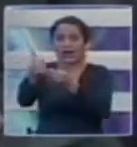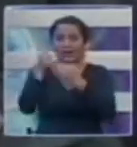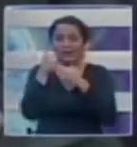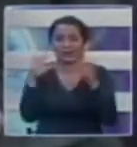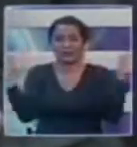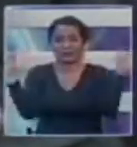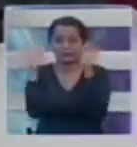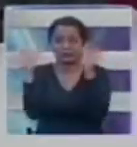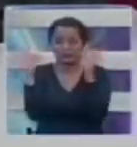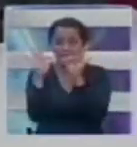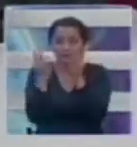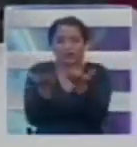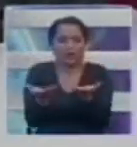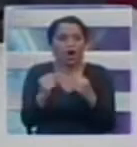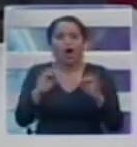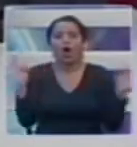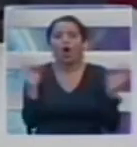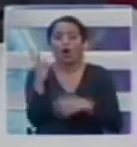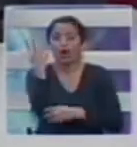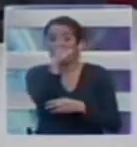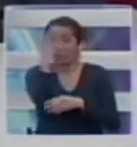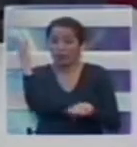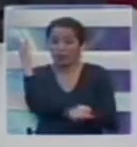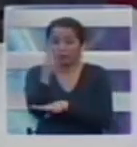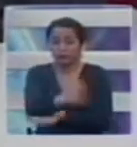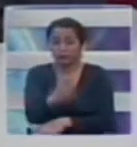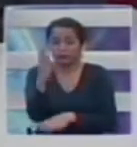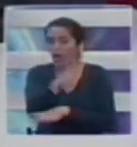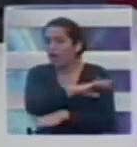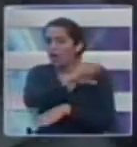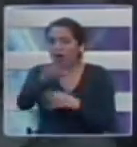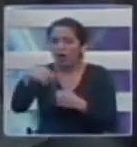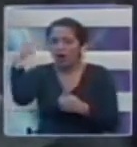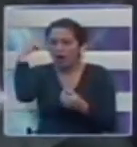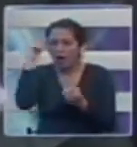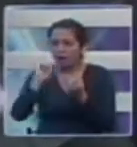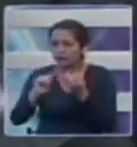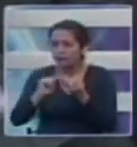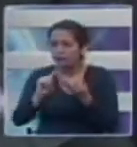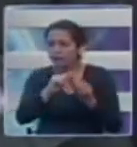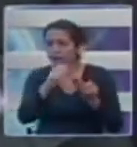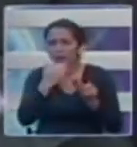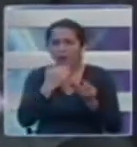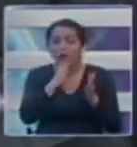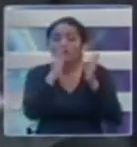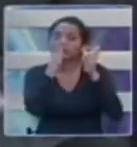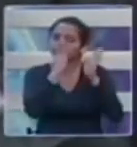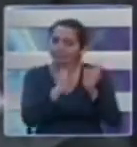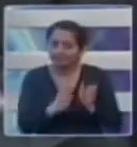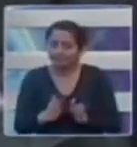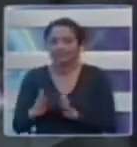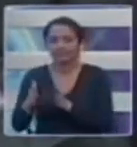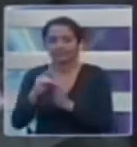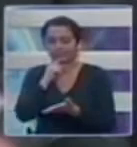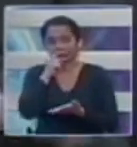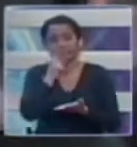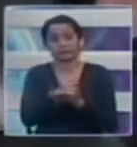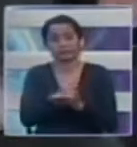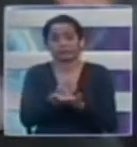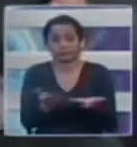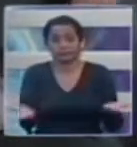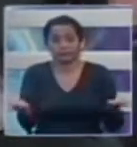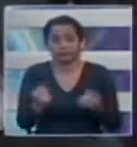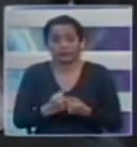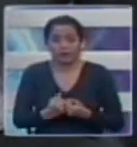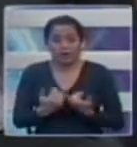madera, de todo este tipo. Entonces son una serie de factores que sí han hecho un cambio, y estoy seguro, porque